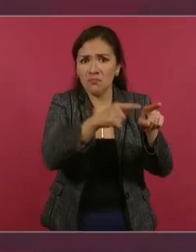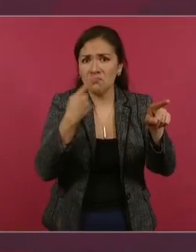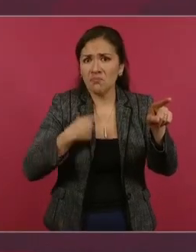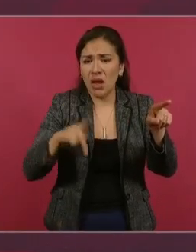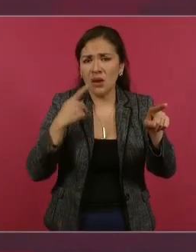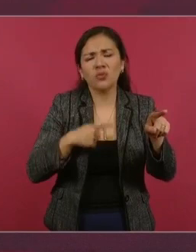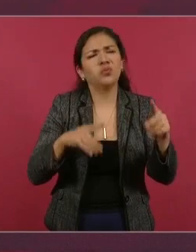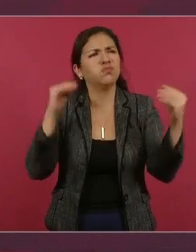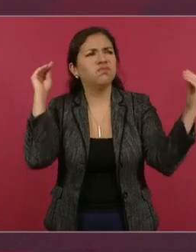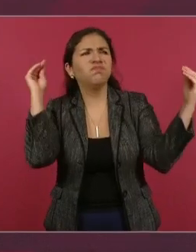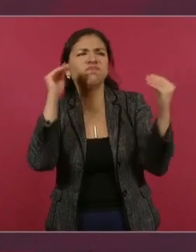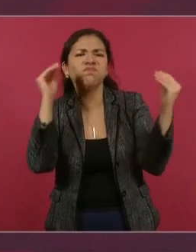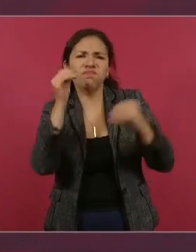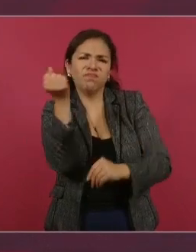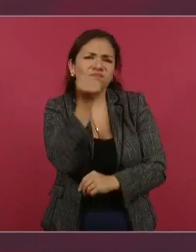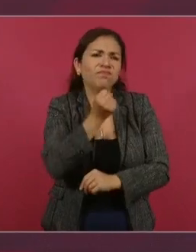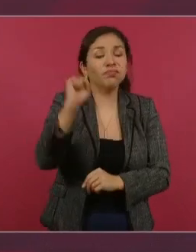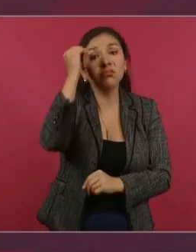buena diplomática,